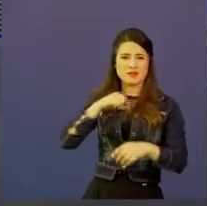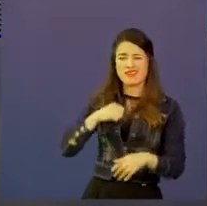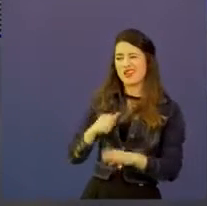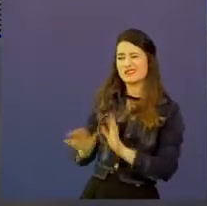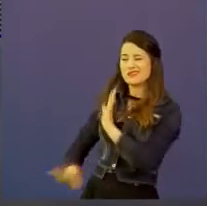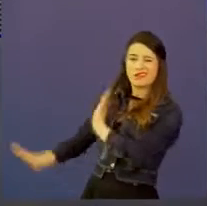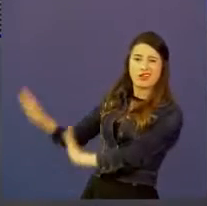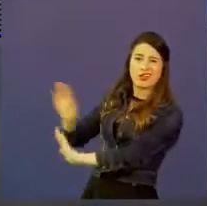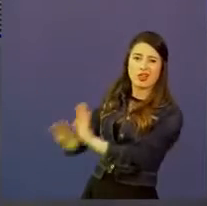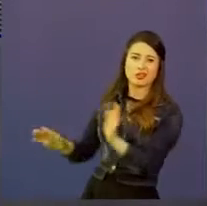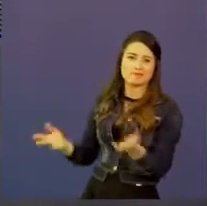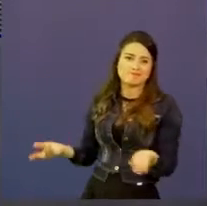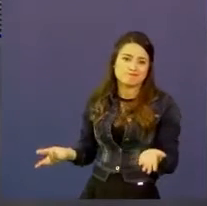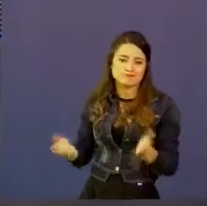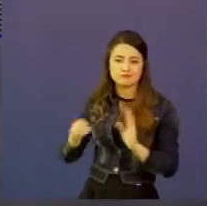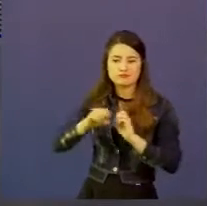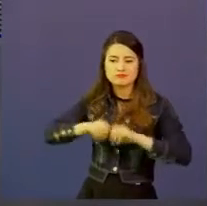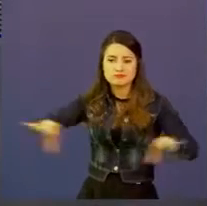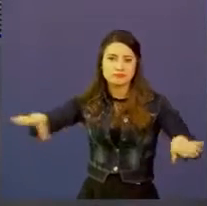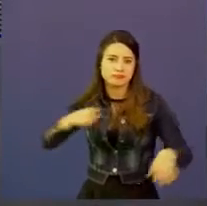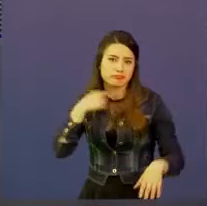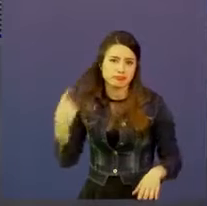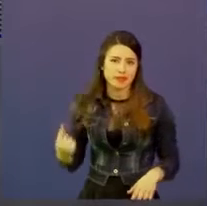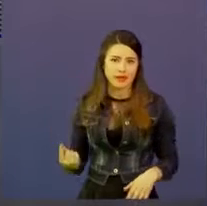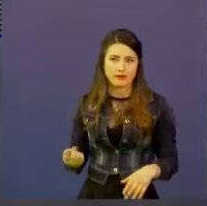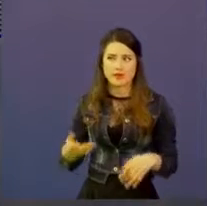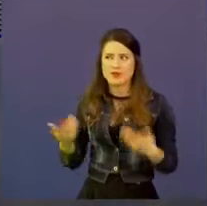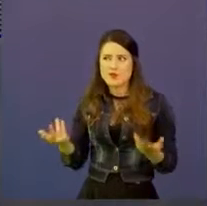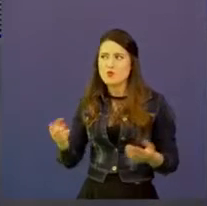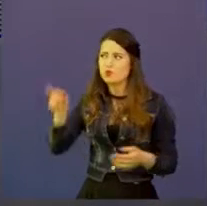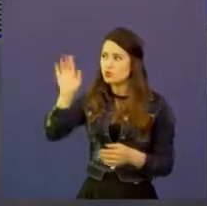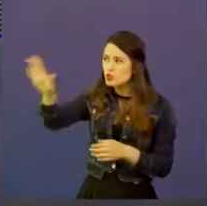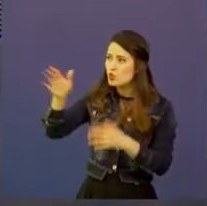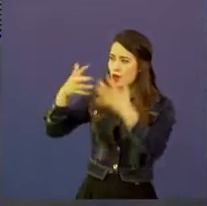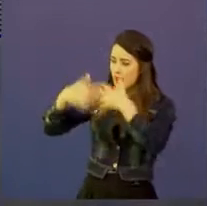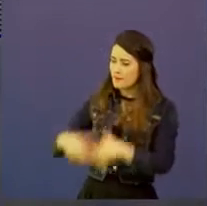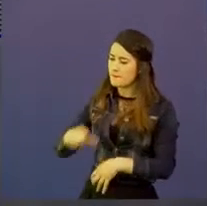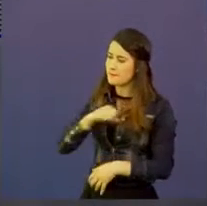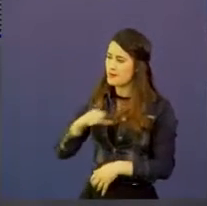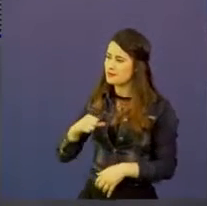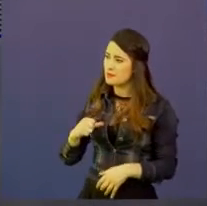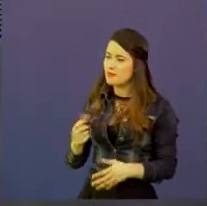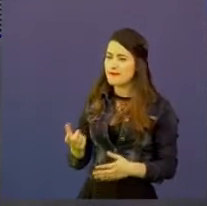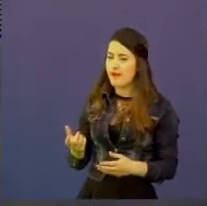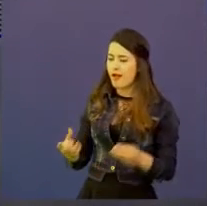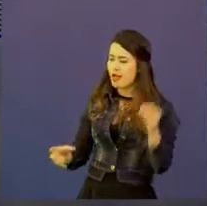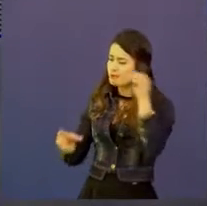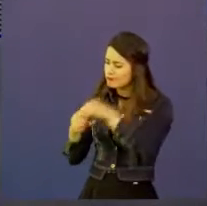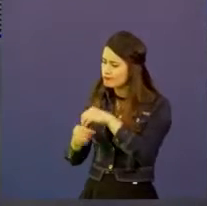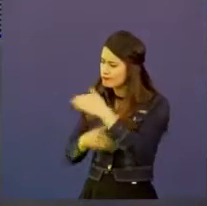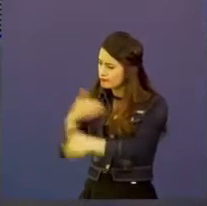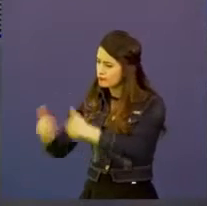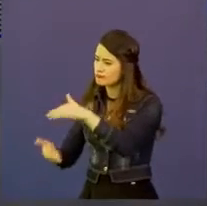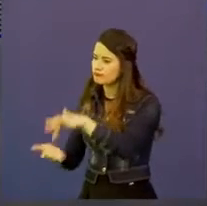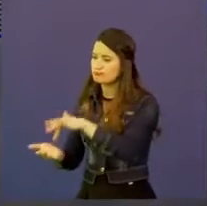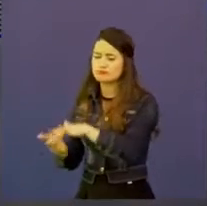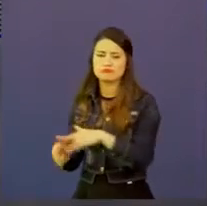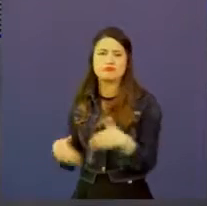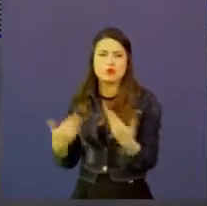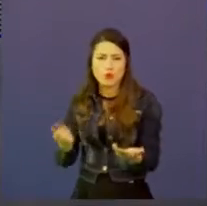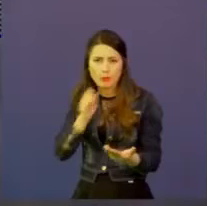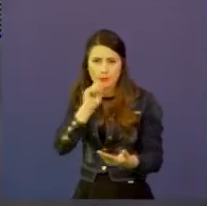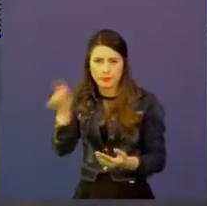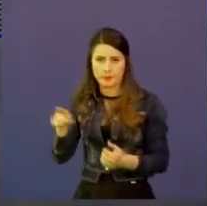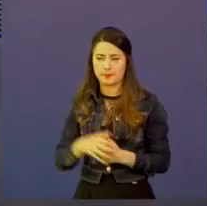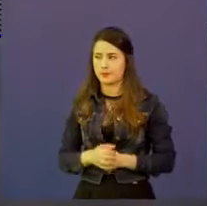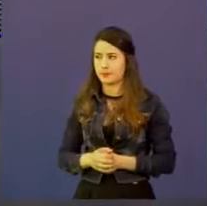esa mirada hacia la reducción de la brecha digital y cuál es el aporte que están haciendo para los procesos de educación en entornos digitales.